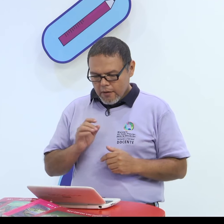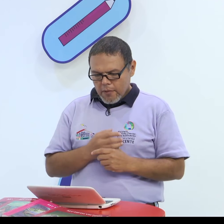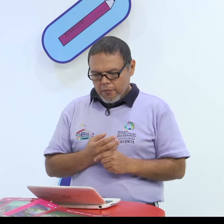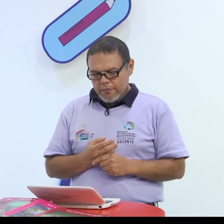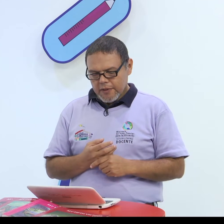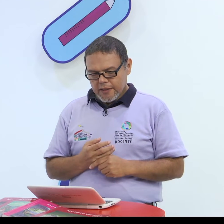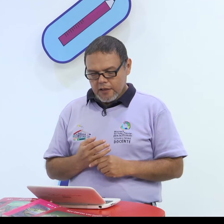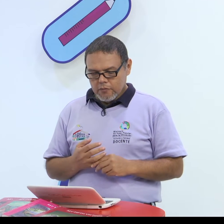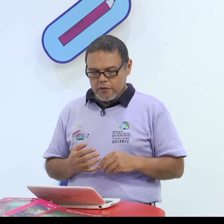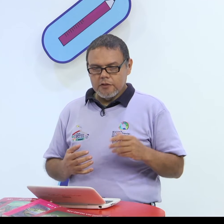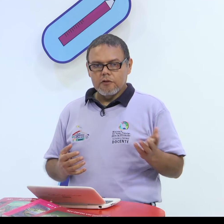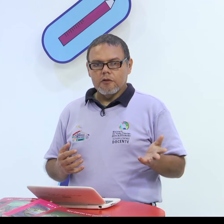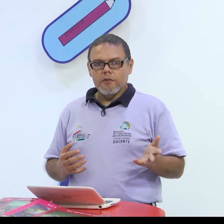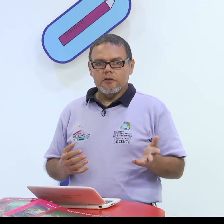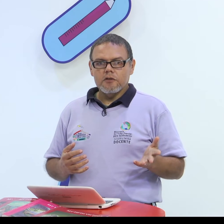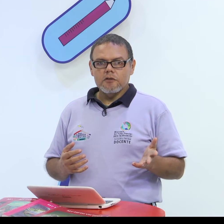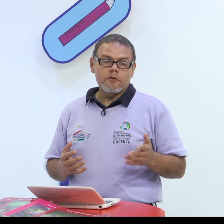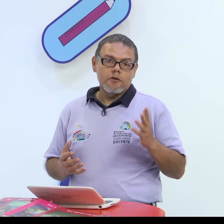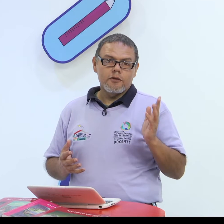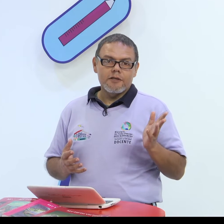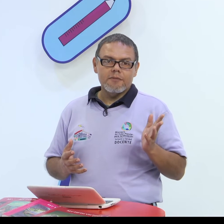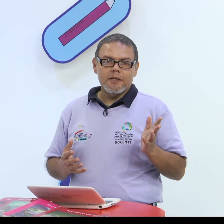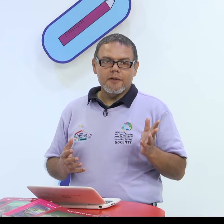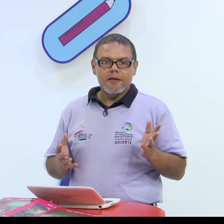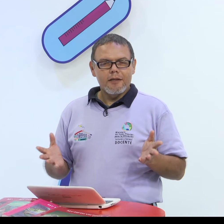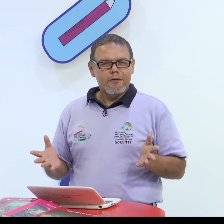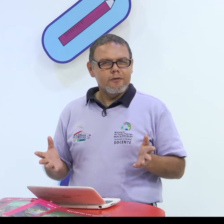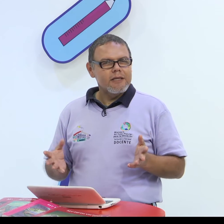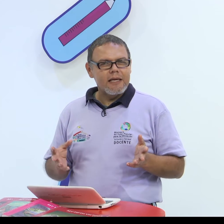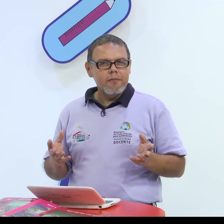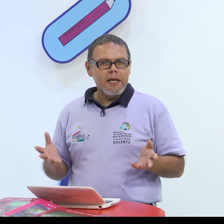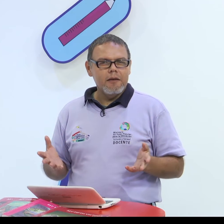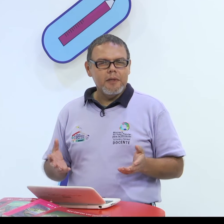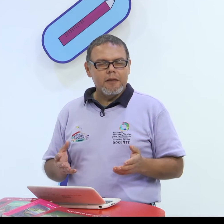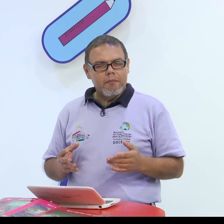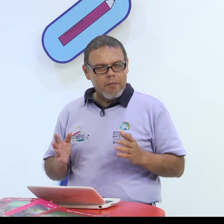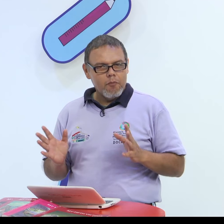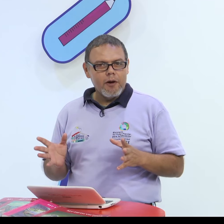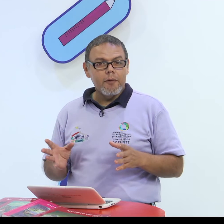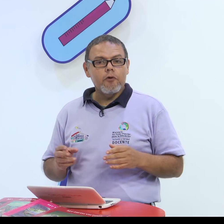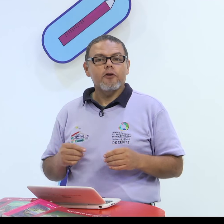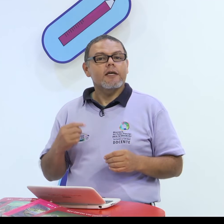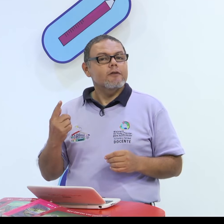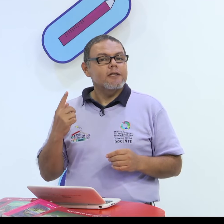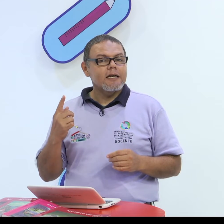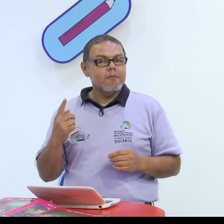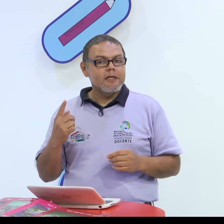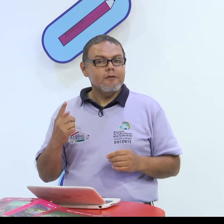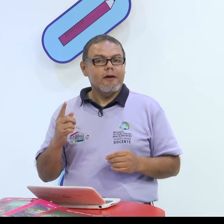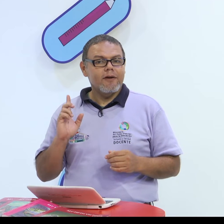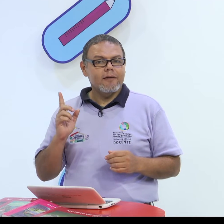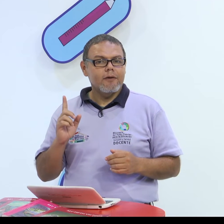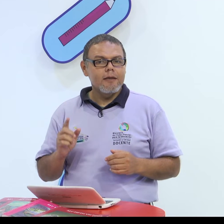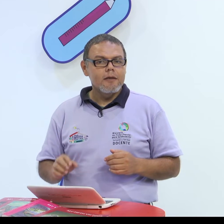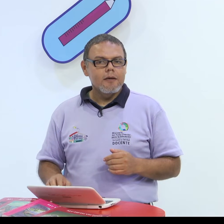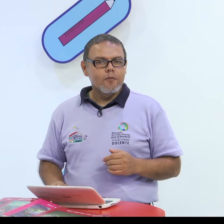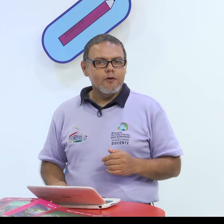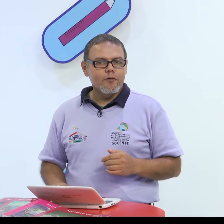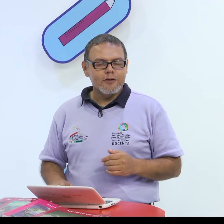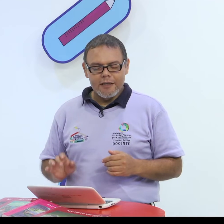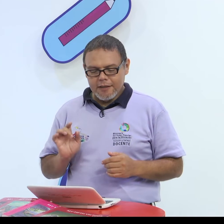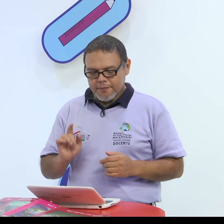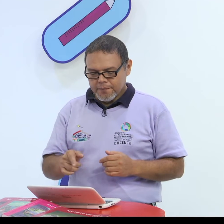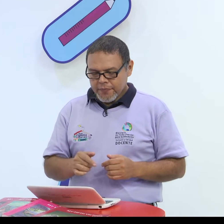hoy? Vamos a empezar, como dice nuestro amigo Torto, nos lo dijo la semana pasada, de nuevo nos dice email me. Vamos a ver por qué nos está repitiendo la frase, ¿ok?